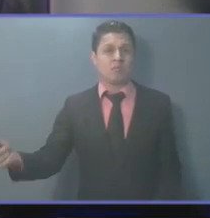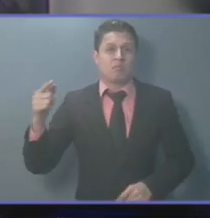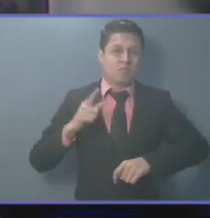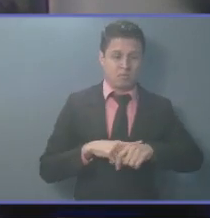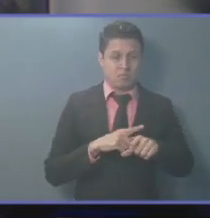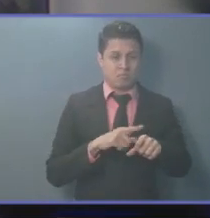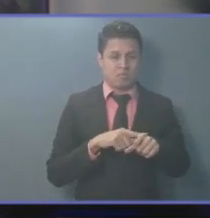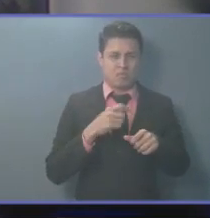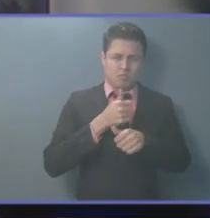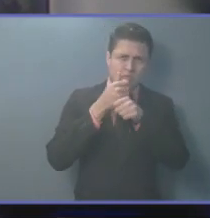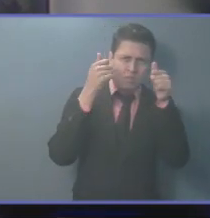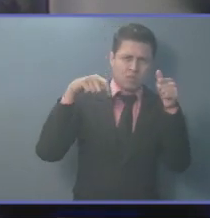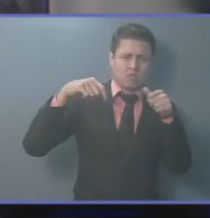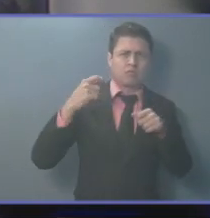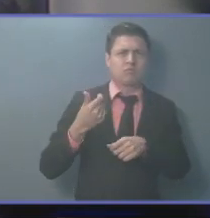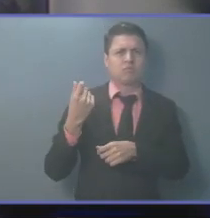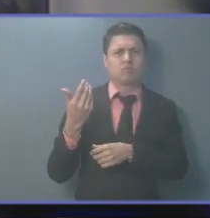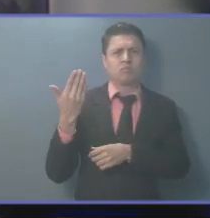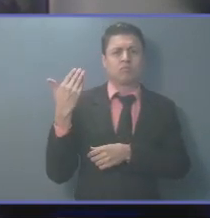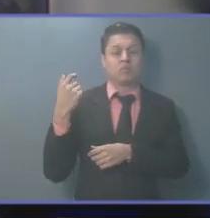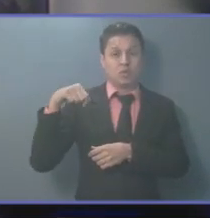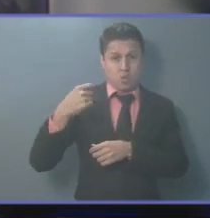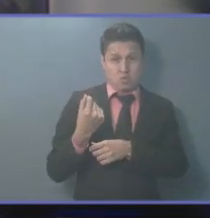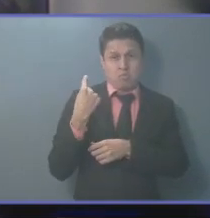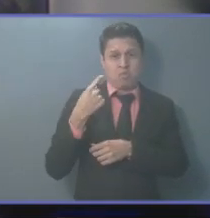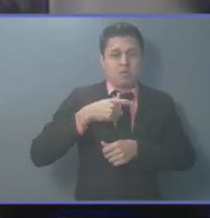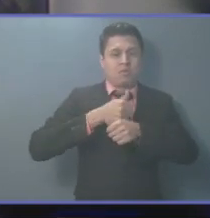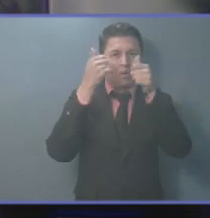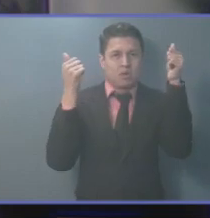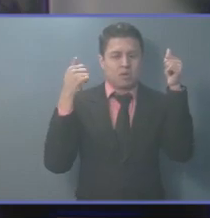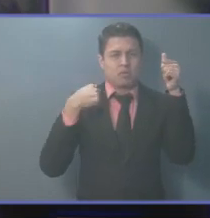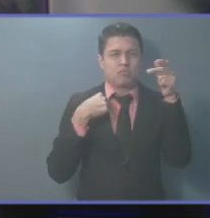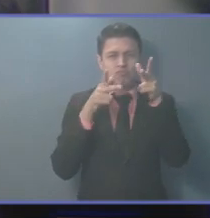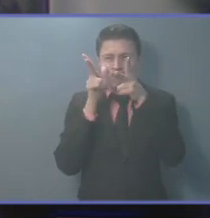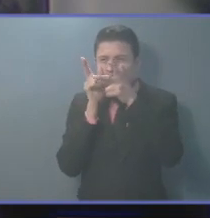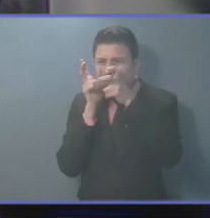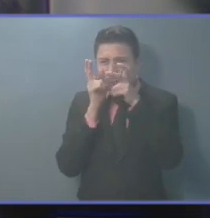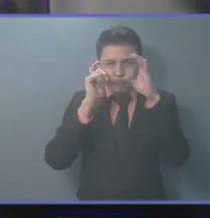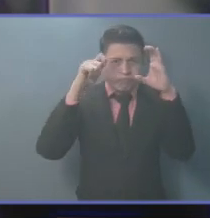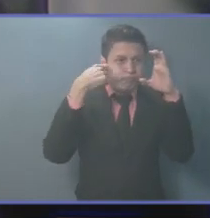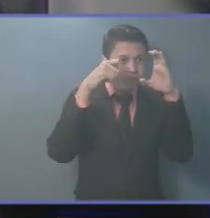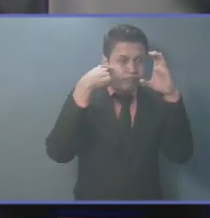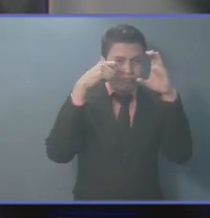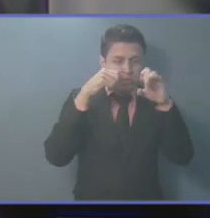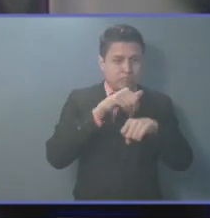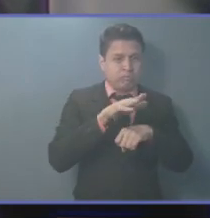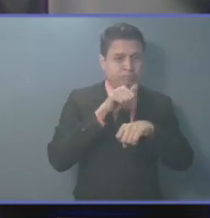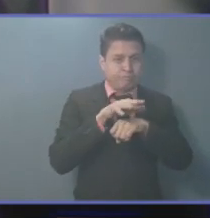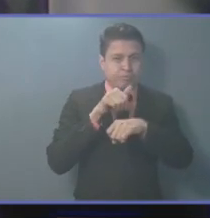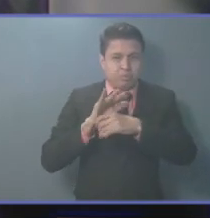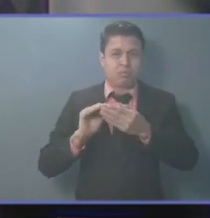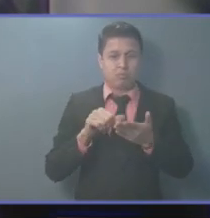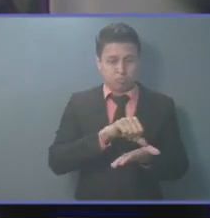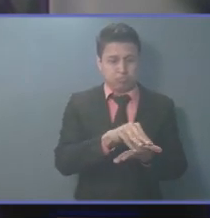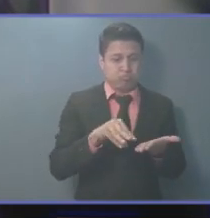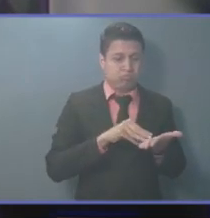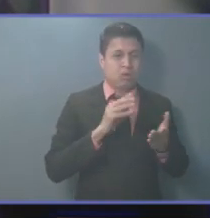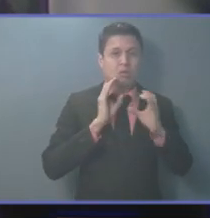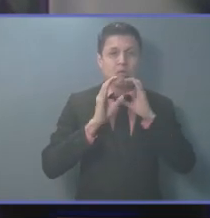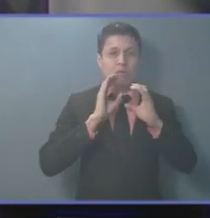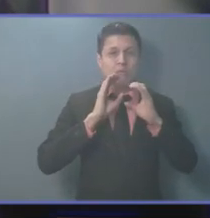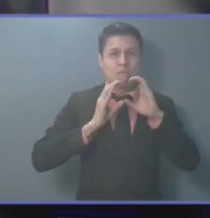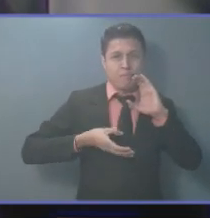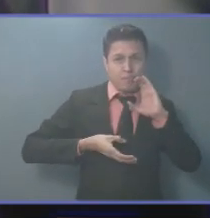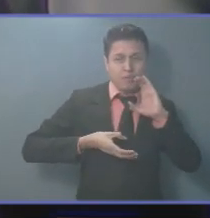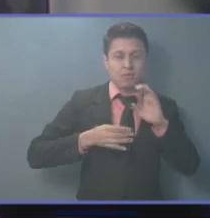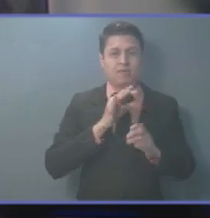reportajes de los daños en cada una de las partes del país, municipios incomunicados, familias que